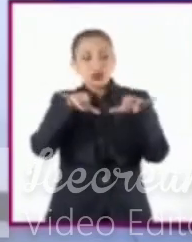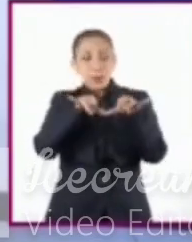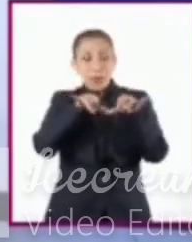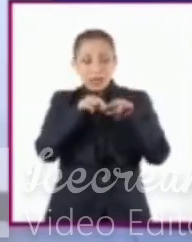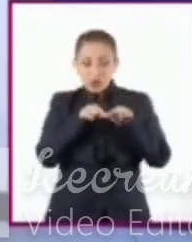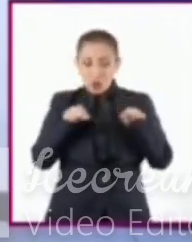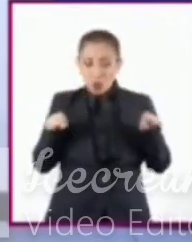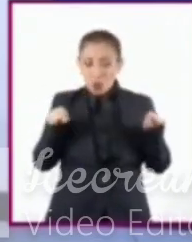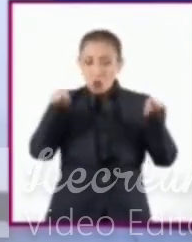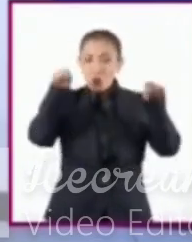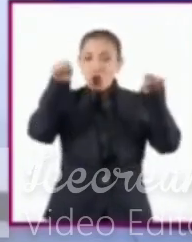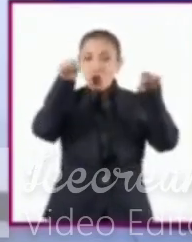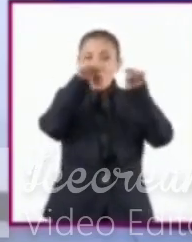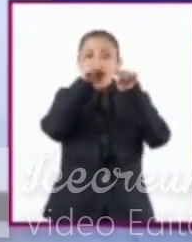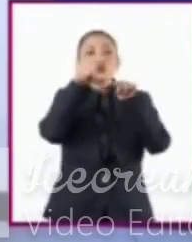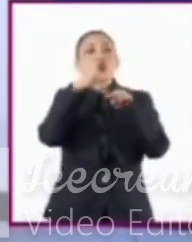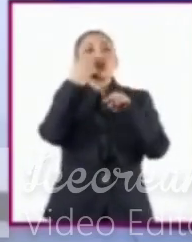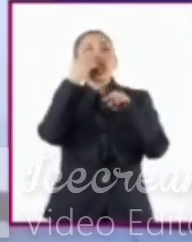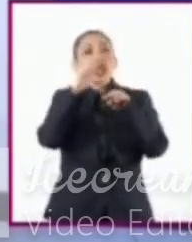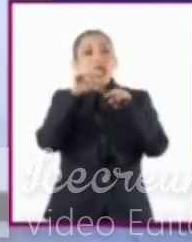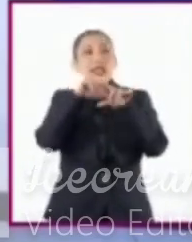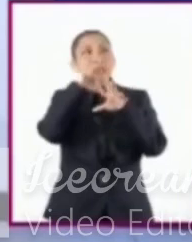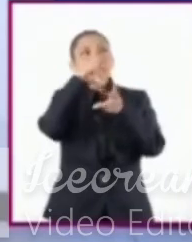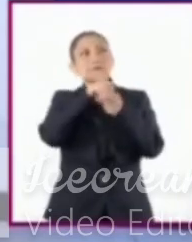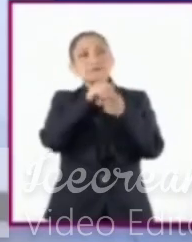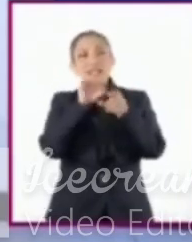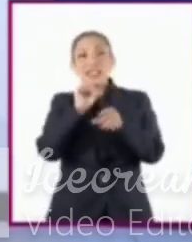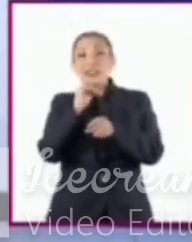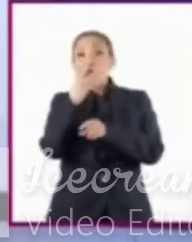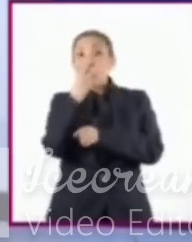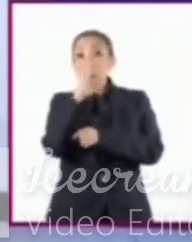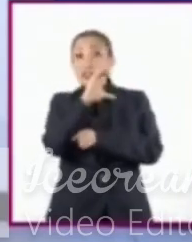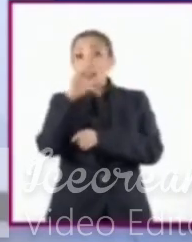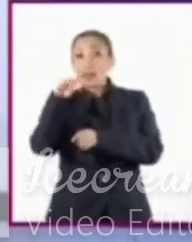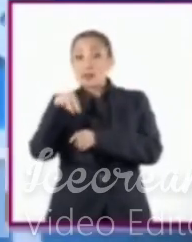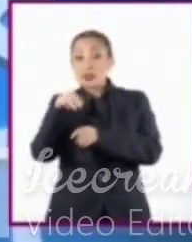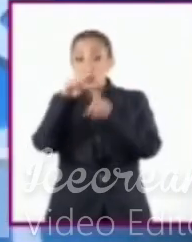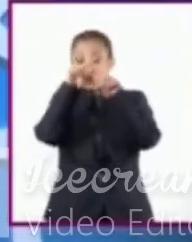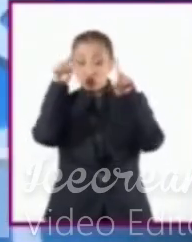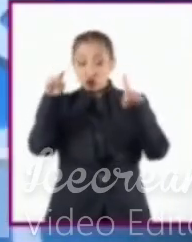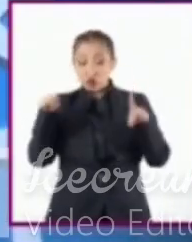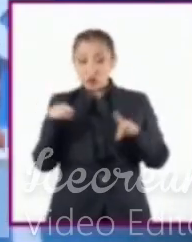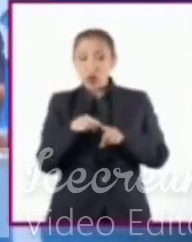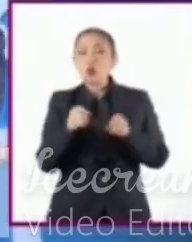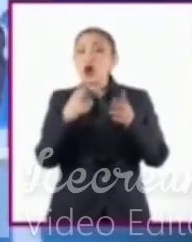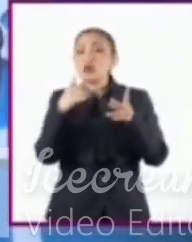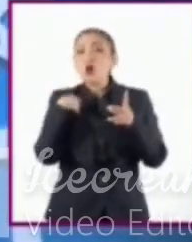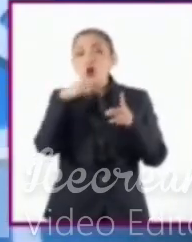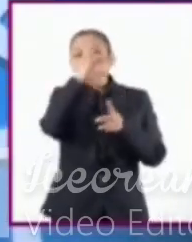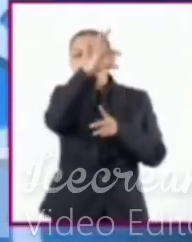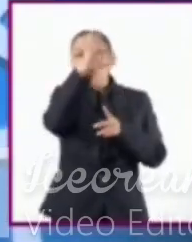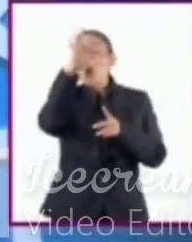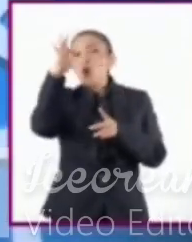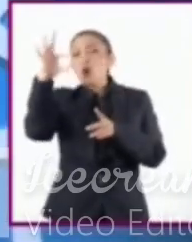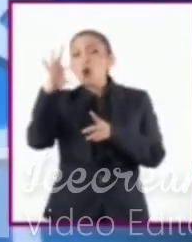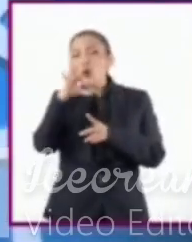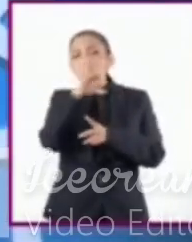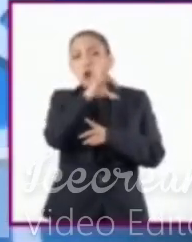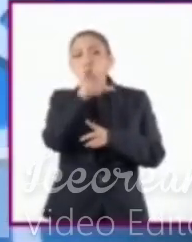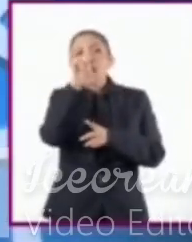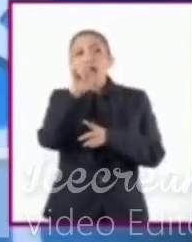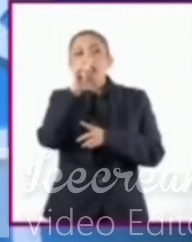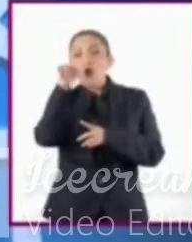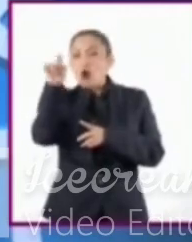medidas de sus lados si quisieras que el tablero midiera 64 centímetros cuadrados? de cuánto tendrían que ser las medidas de sus